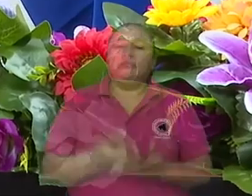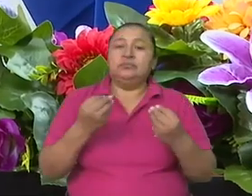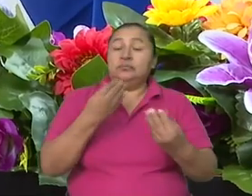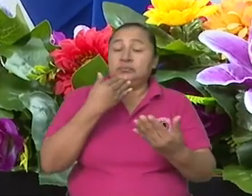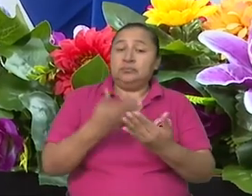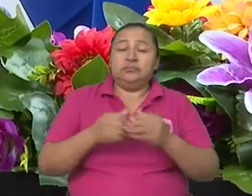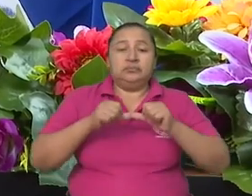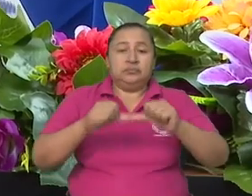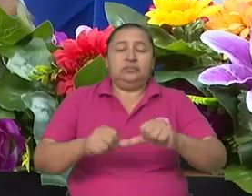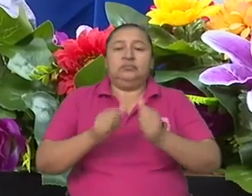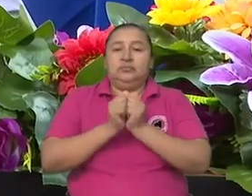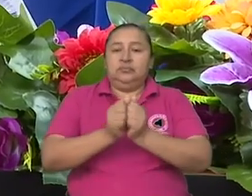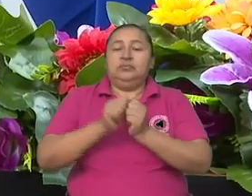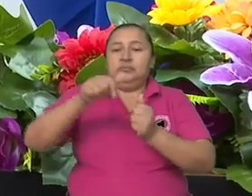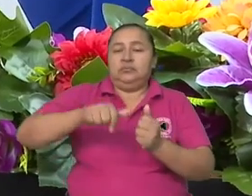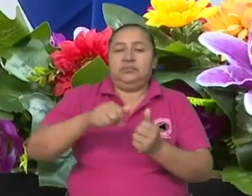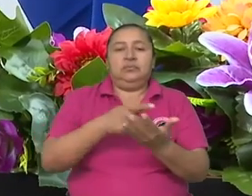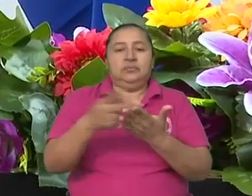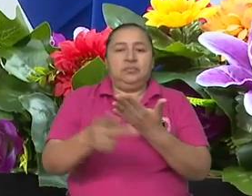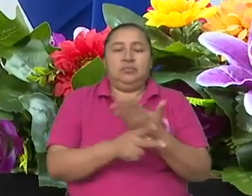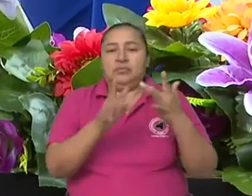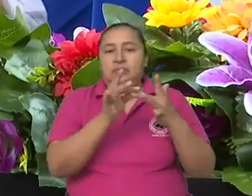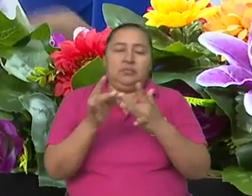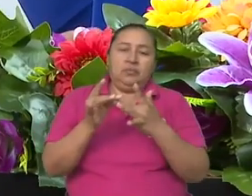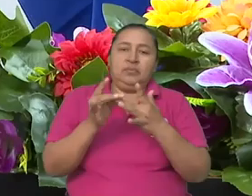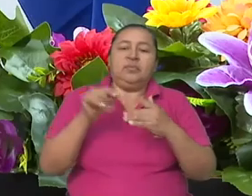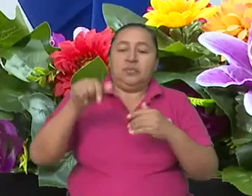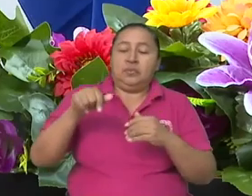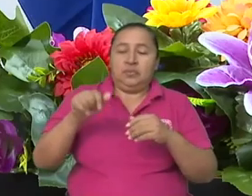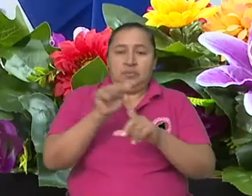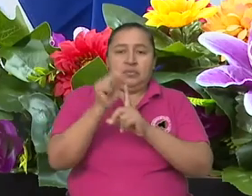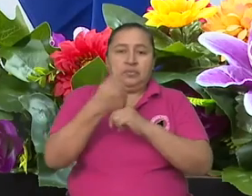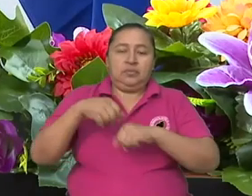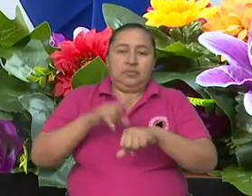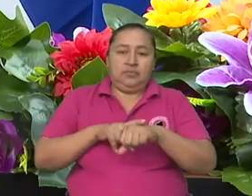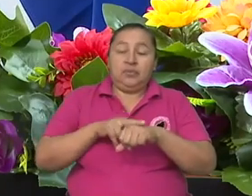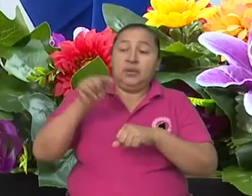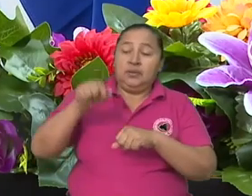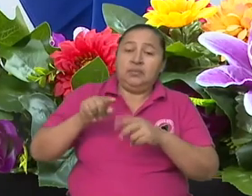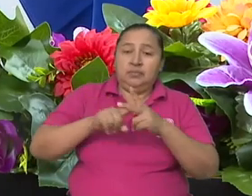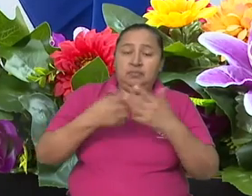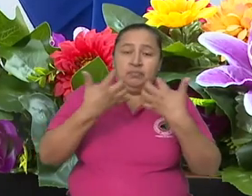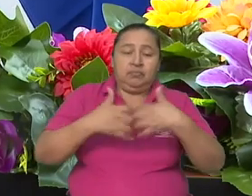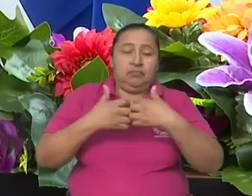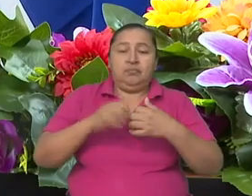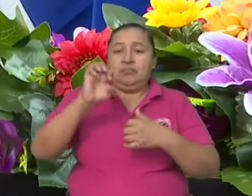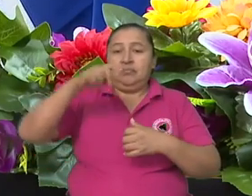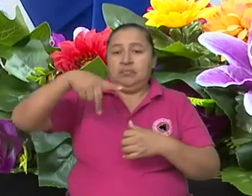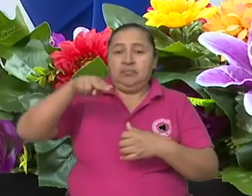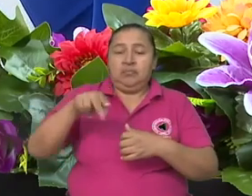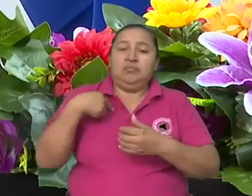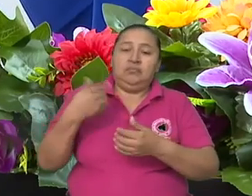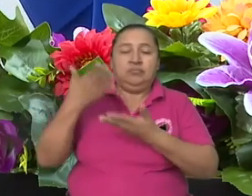Muchísimas gracias por continuar acompañándonos en esta edición especial de su programa desde el Parlamento, desde la empresa portuaria donde nos atienden